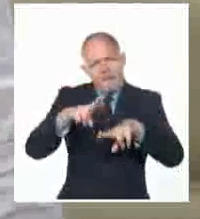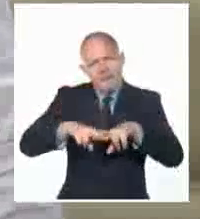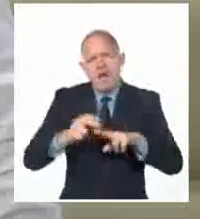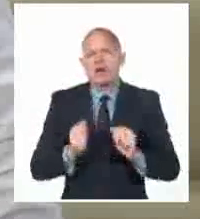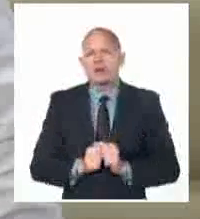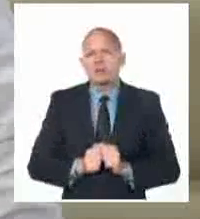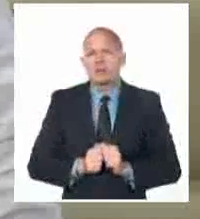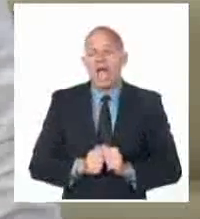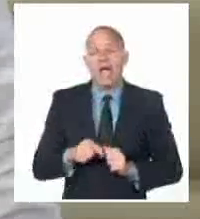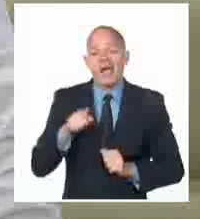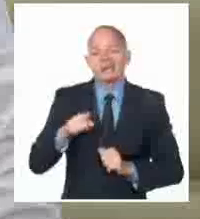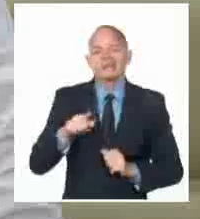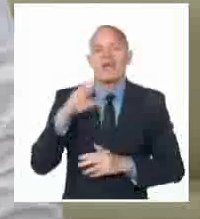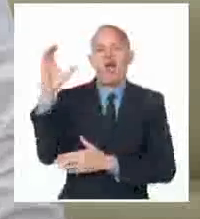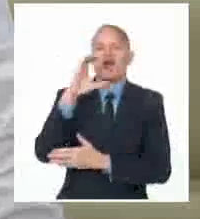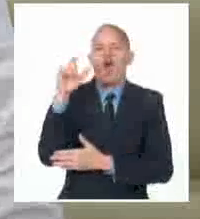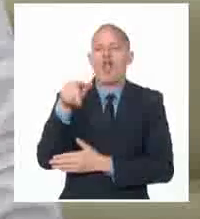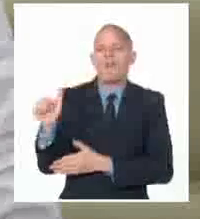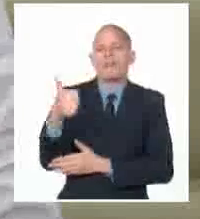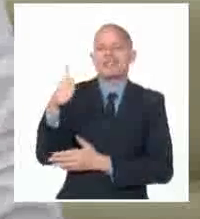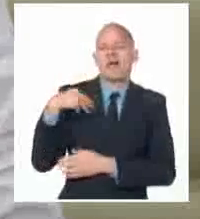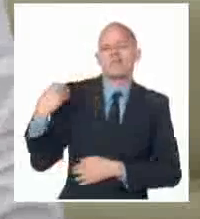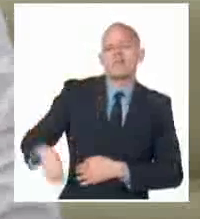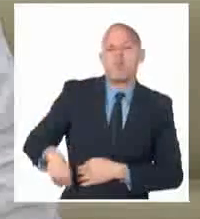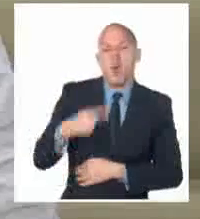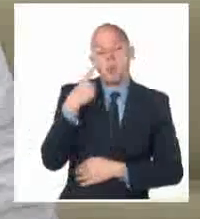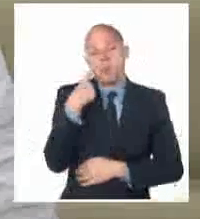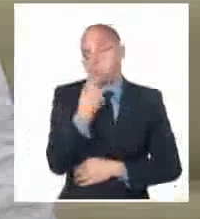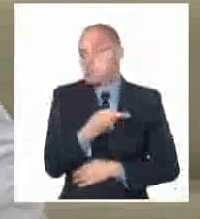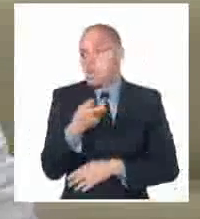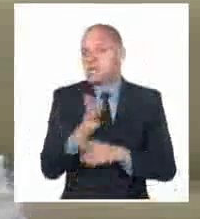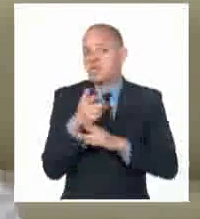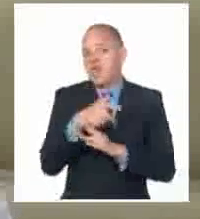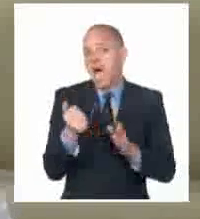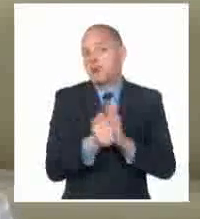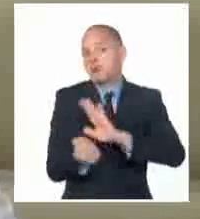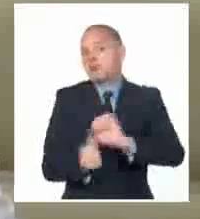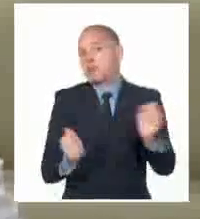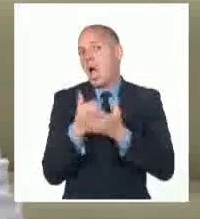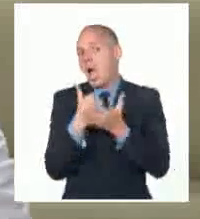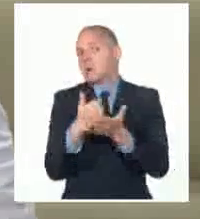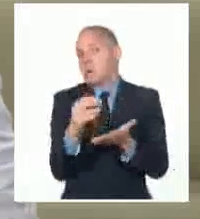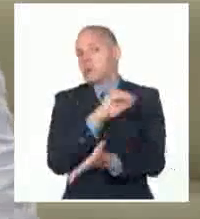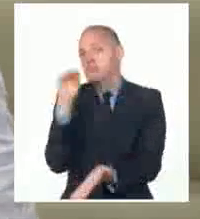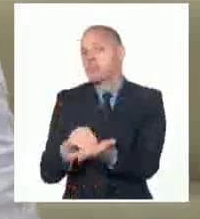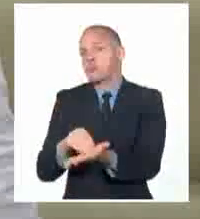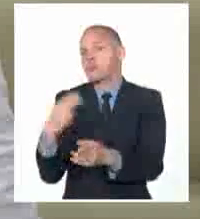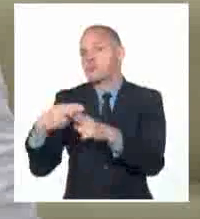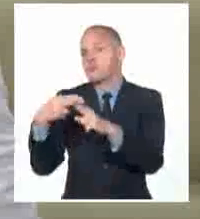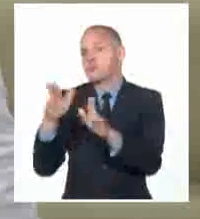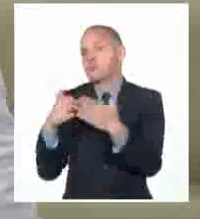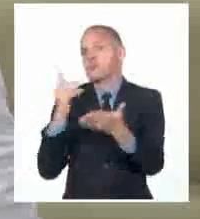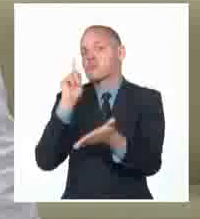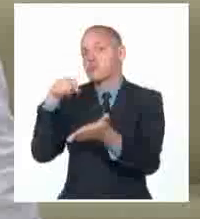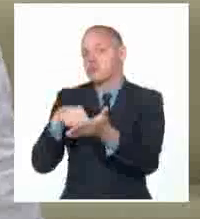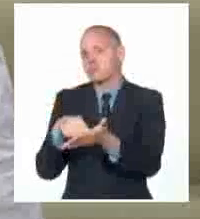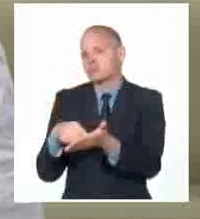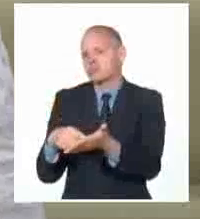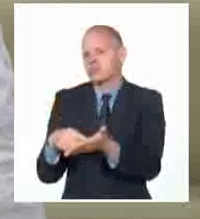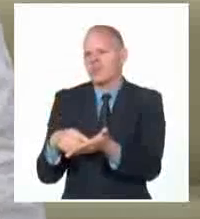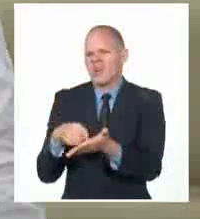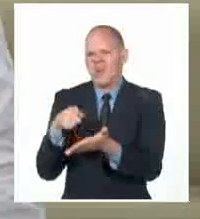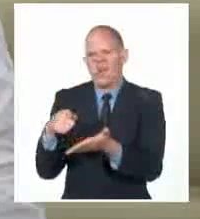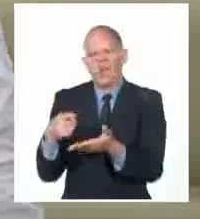efectivamente se produjo, pero que fue interrumpido por ese mismo gobernante. Fue un acto de